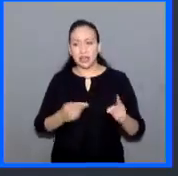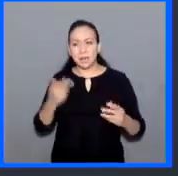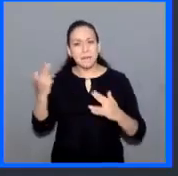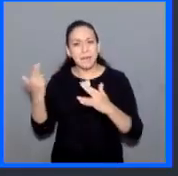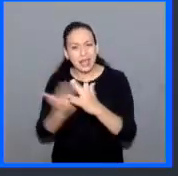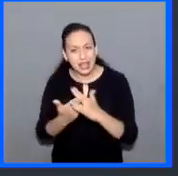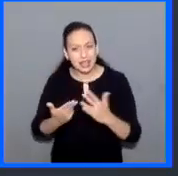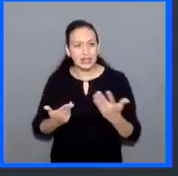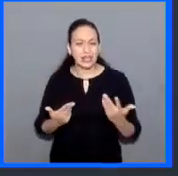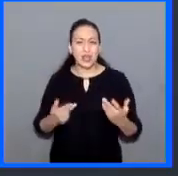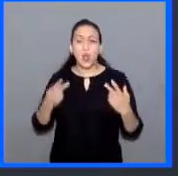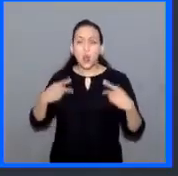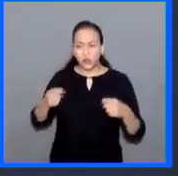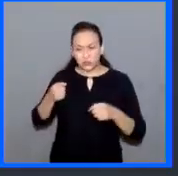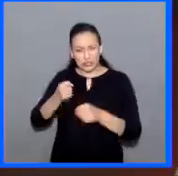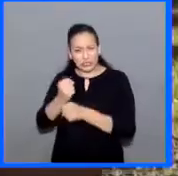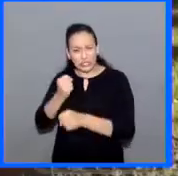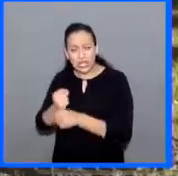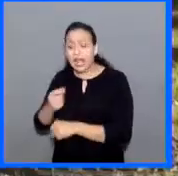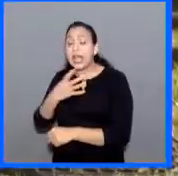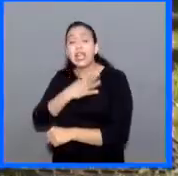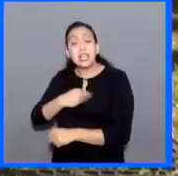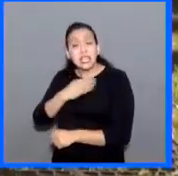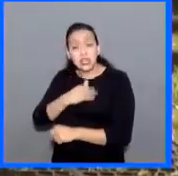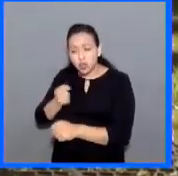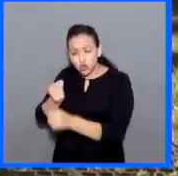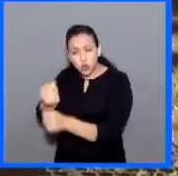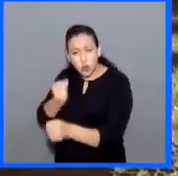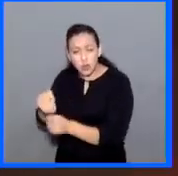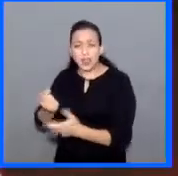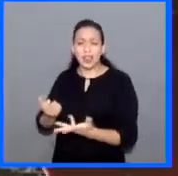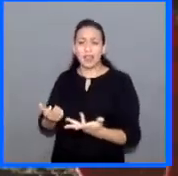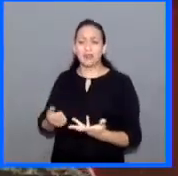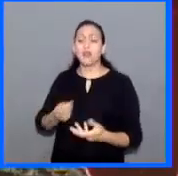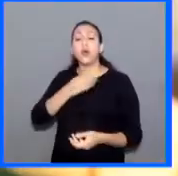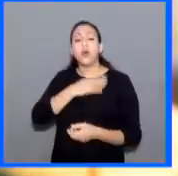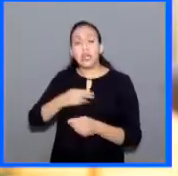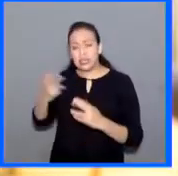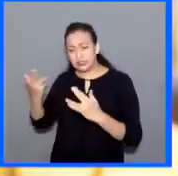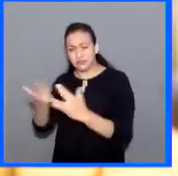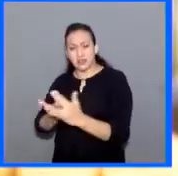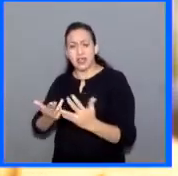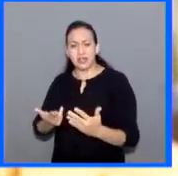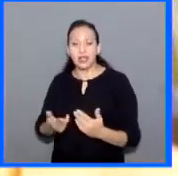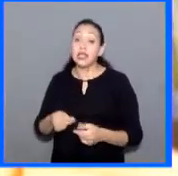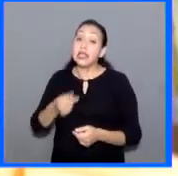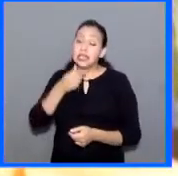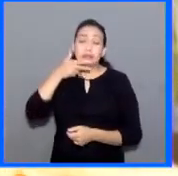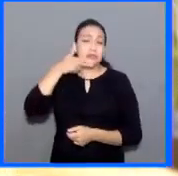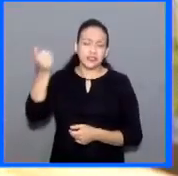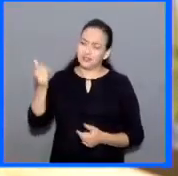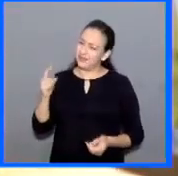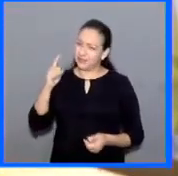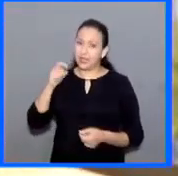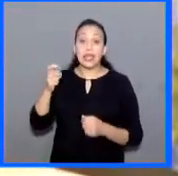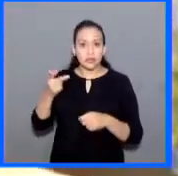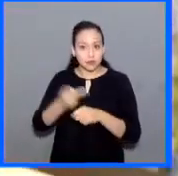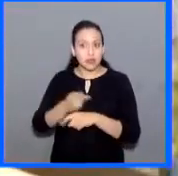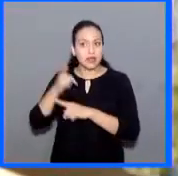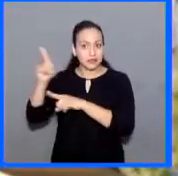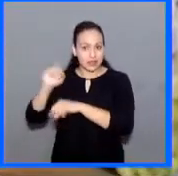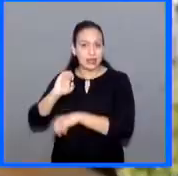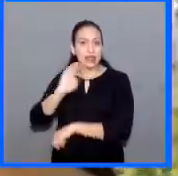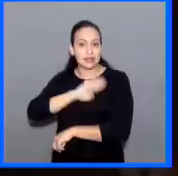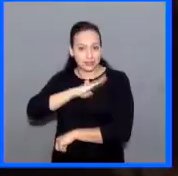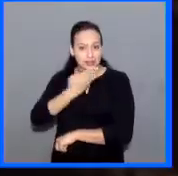física y psicológica hacia hijos, suicidios o filicidio, que es como el término de donde viene. En España es donde se identificaba